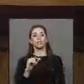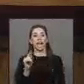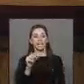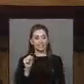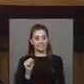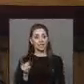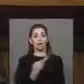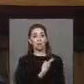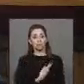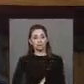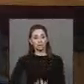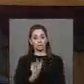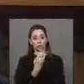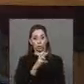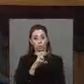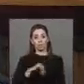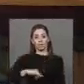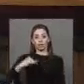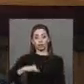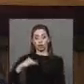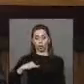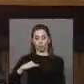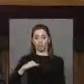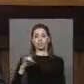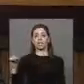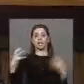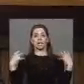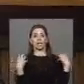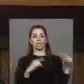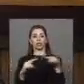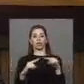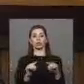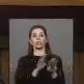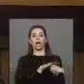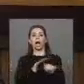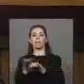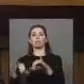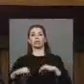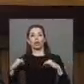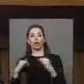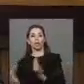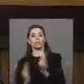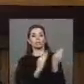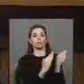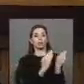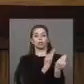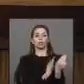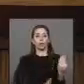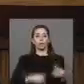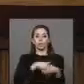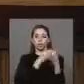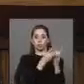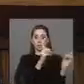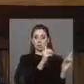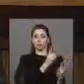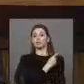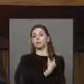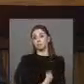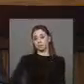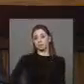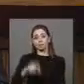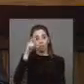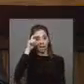Presidente de la Unidad Popular Juvenil, correspondiéndole la coordinación y el apoyo de los jóvenes al gobierno democrático del presidente Salvador